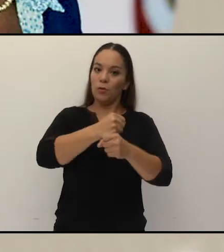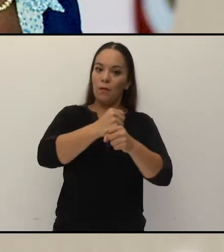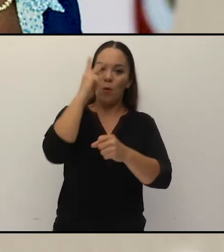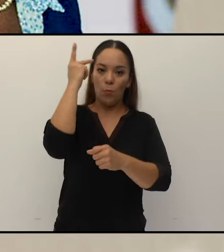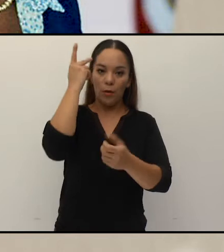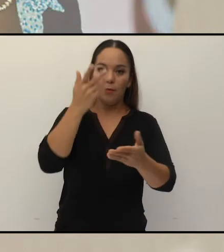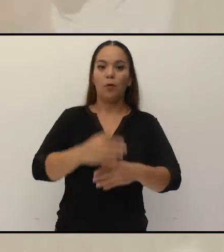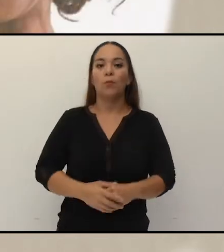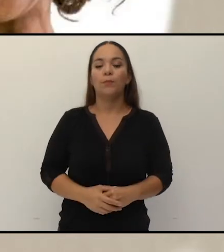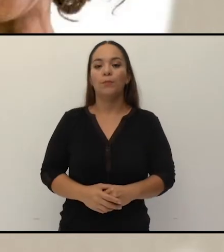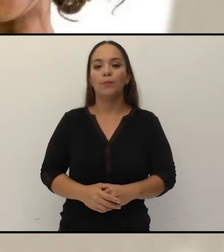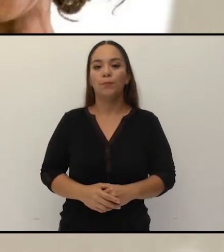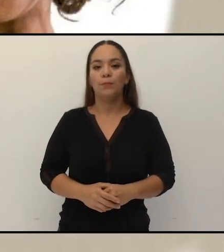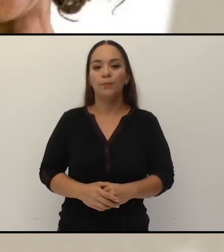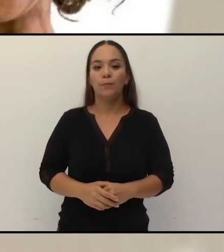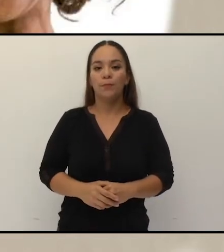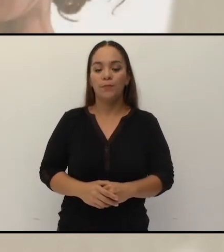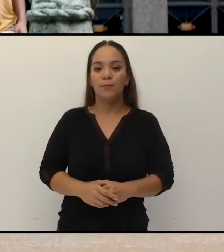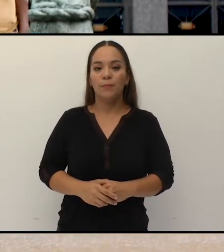quehacer político.